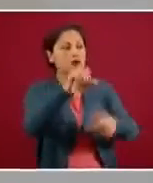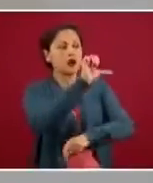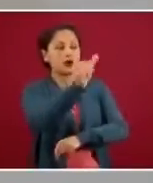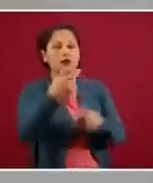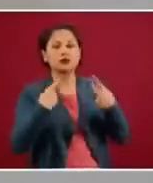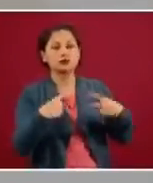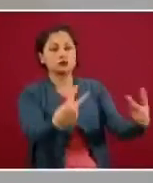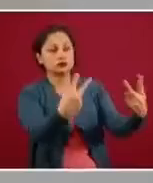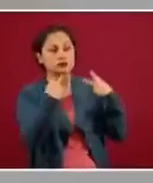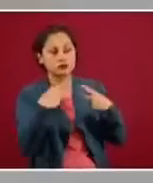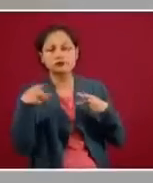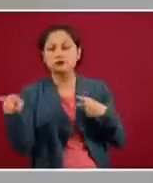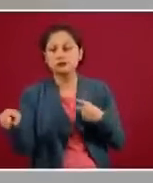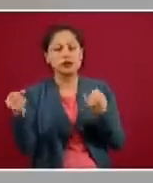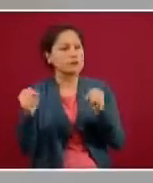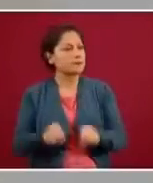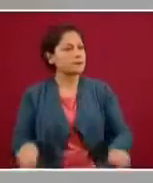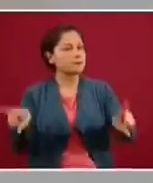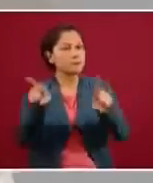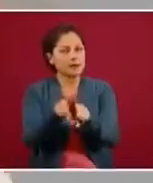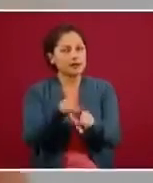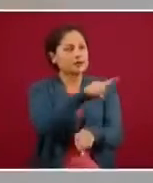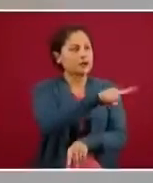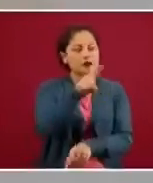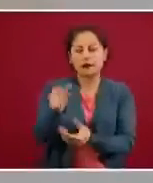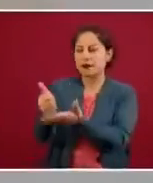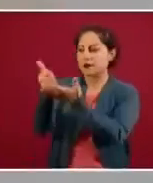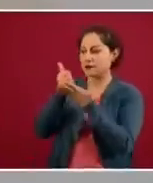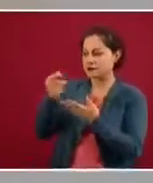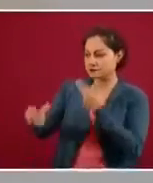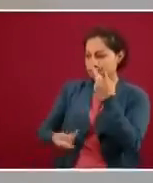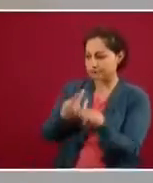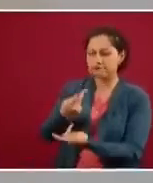Y usted le da voz y nos ayuda a que tengamos este diálogo